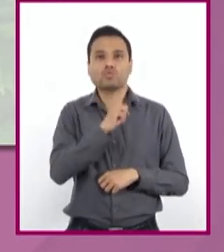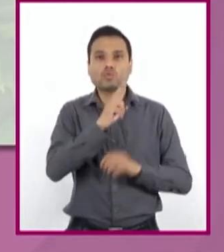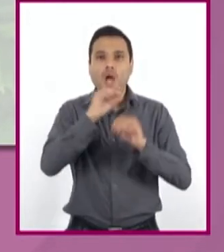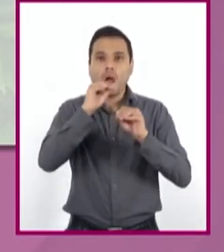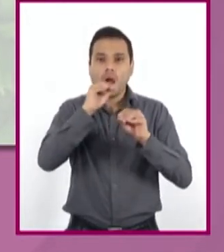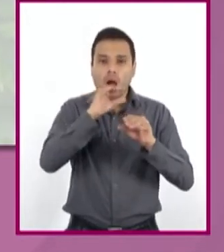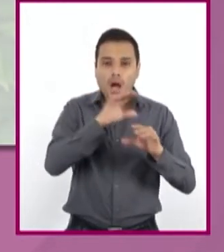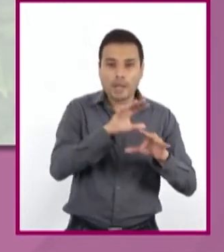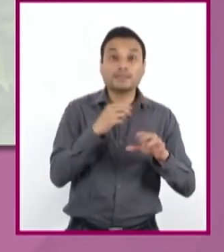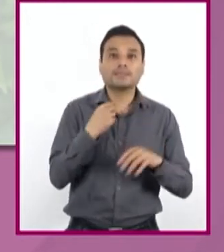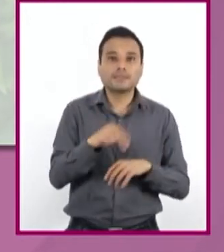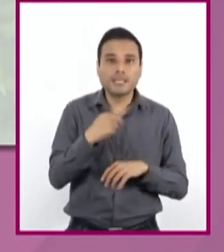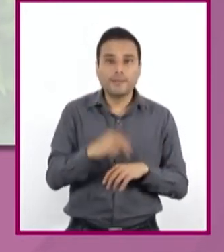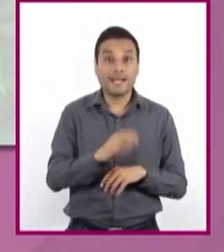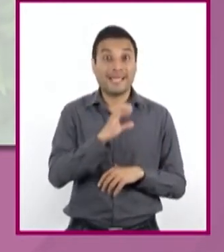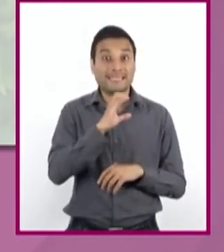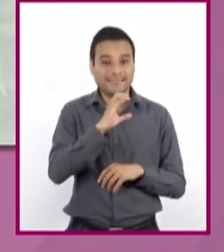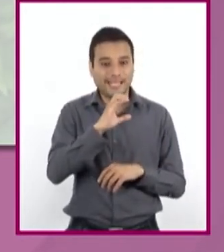carbono.